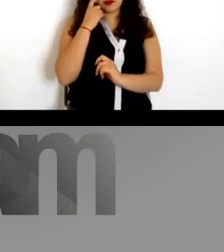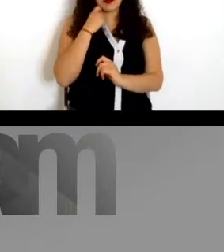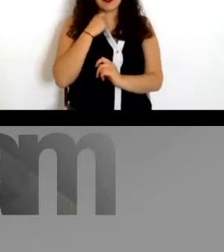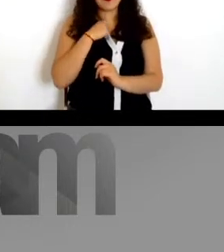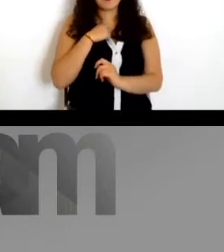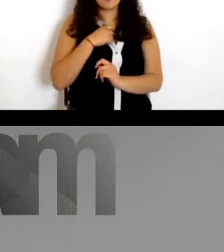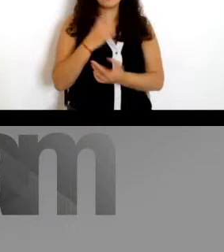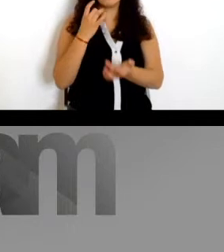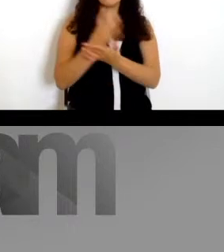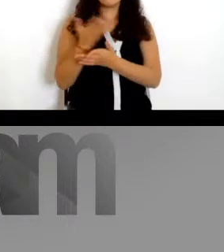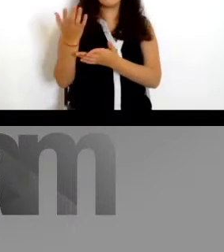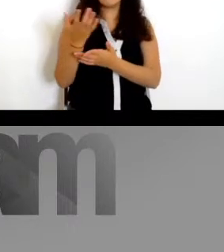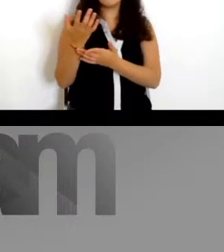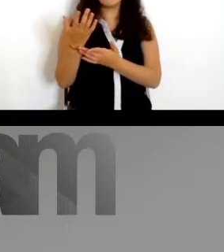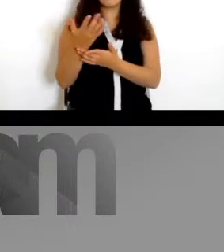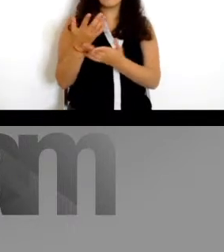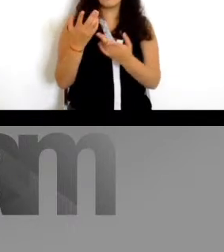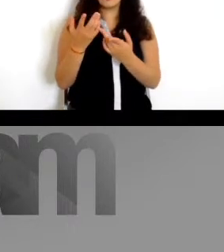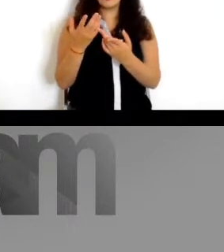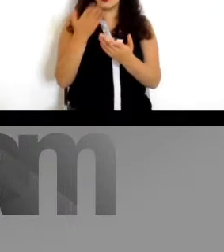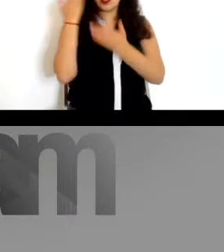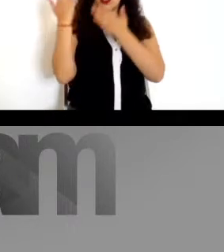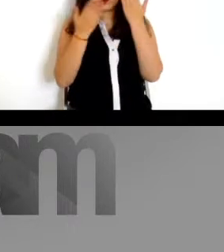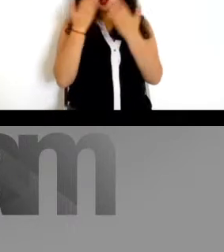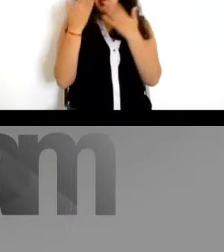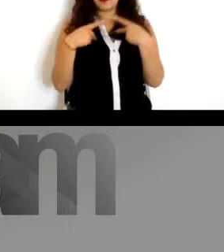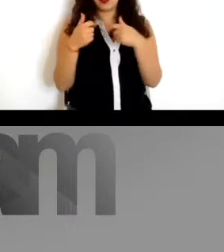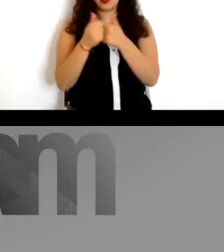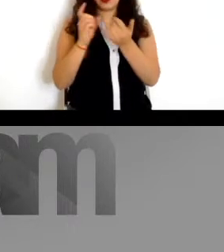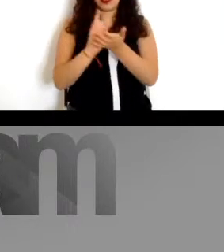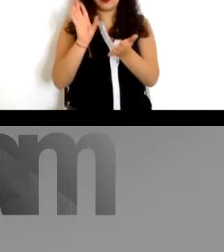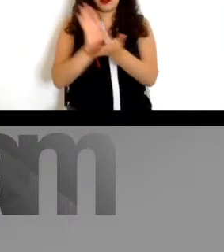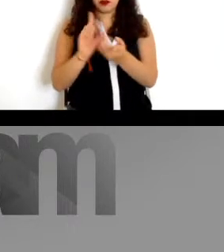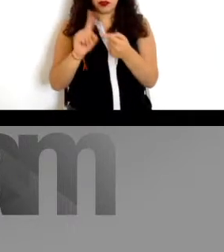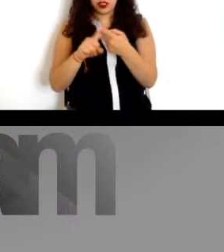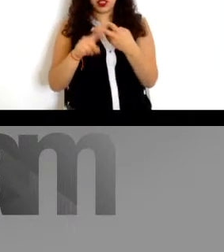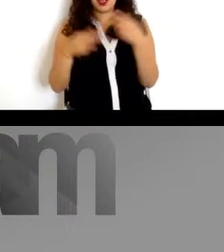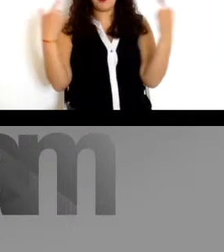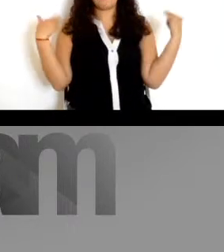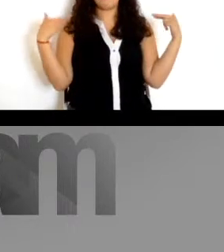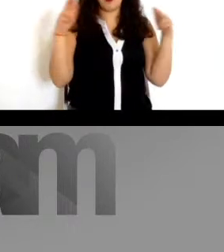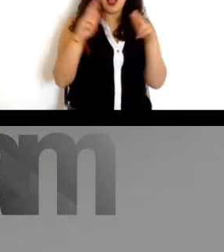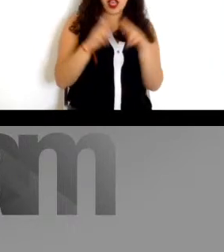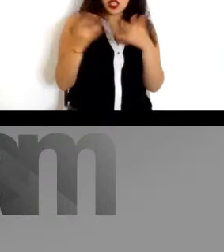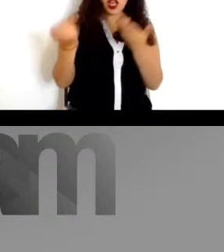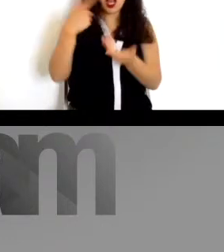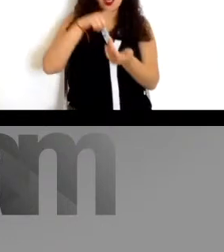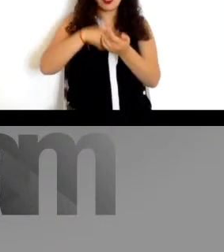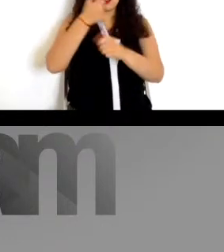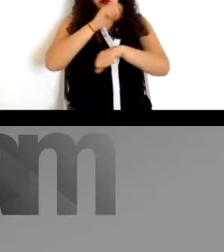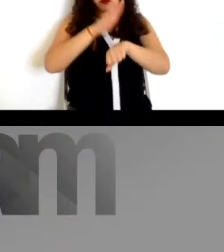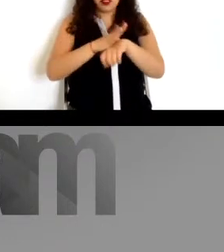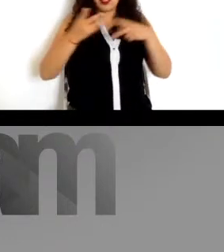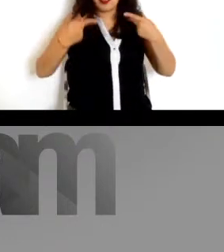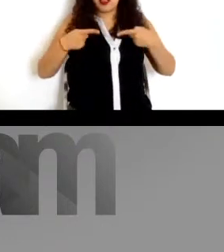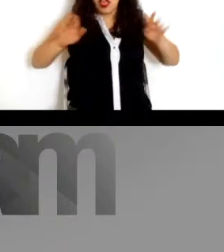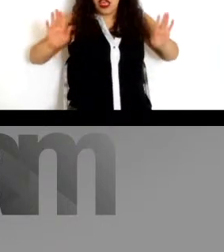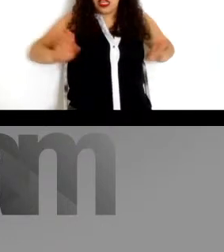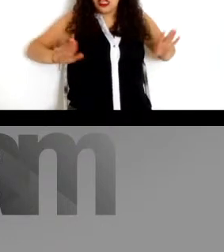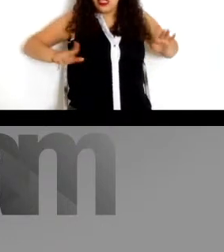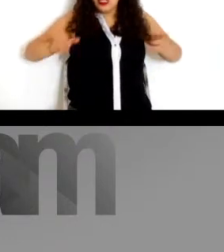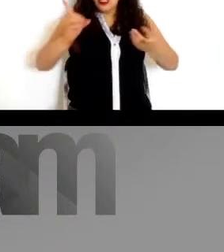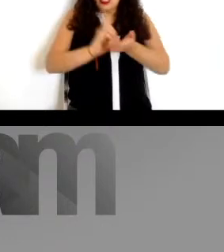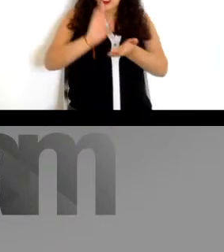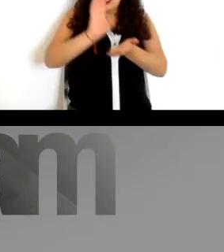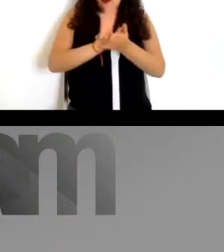los estudiantes con discapacidad. Pensemos en profesores, en personal académico que puede vivir con una condición de discapacidad y en